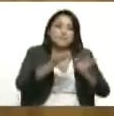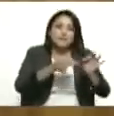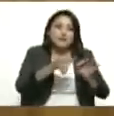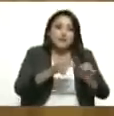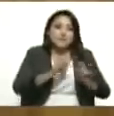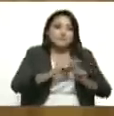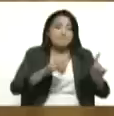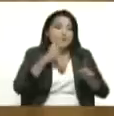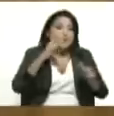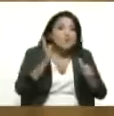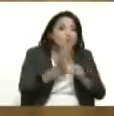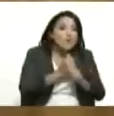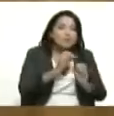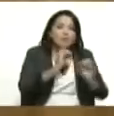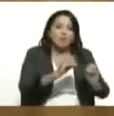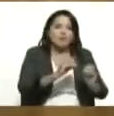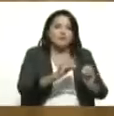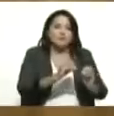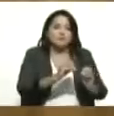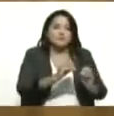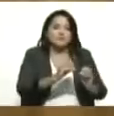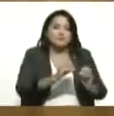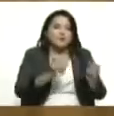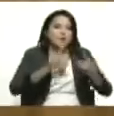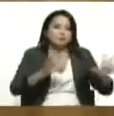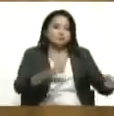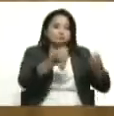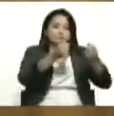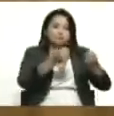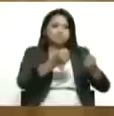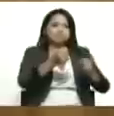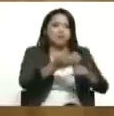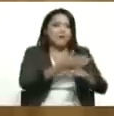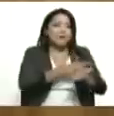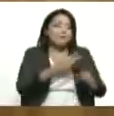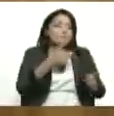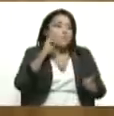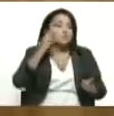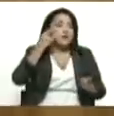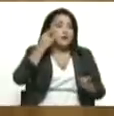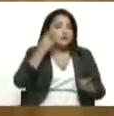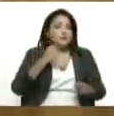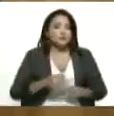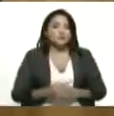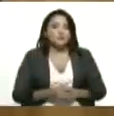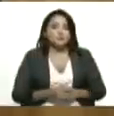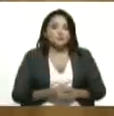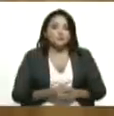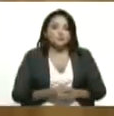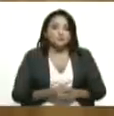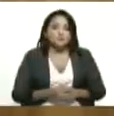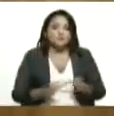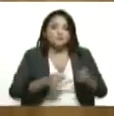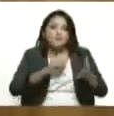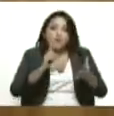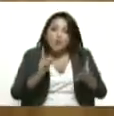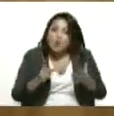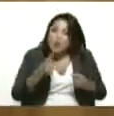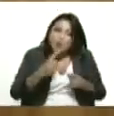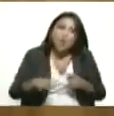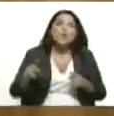sea posible su localización, identificación, incautación, embargo preventivo o aprehensión material. Bienes de